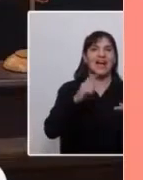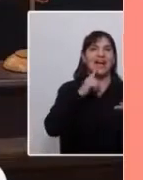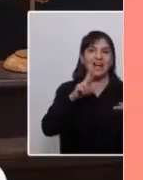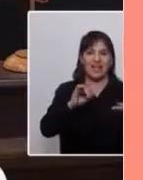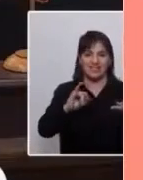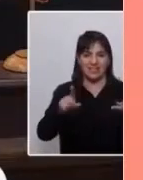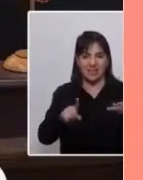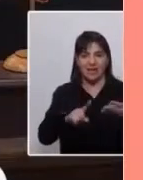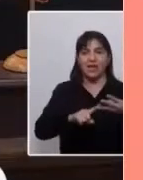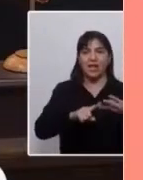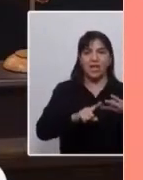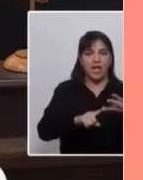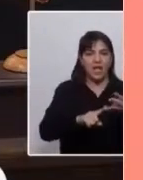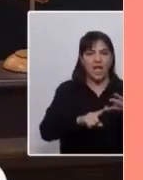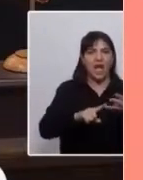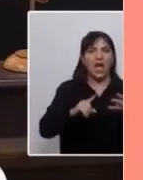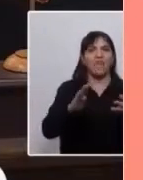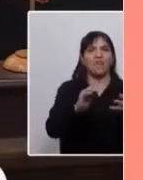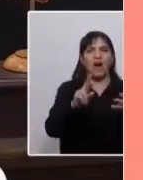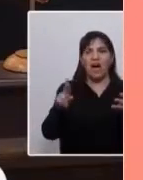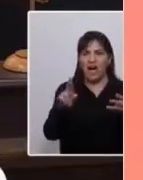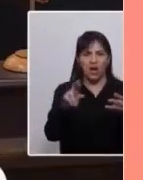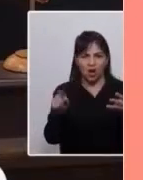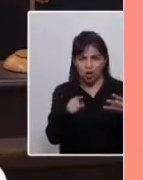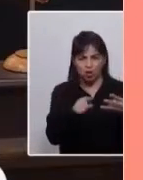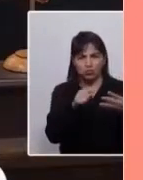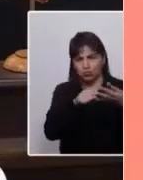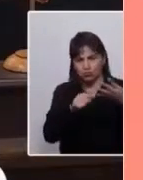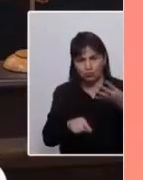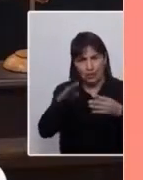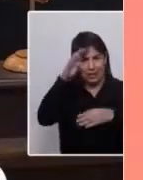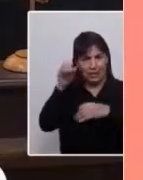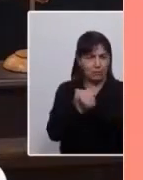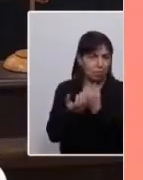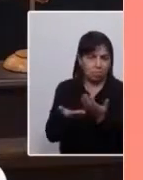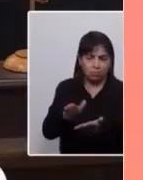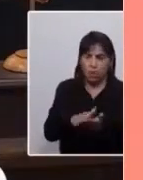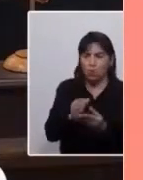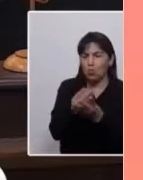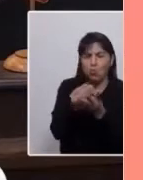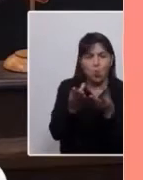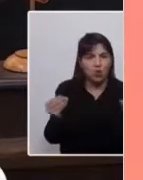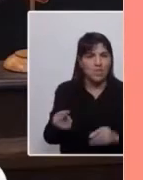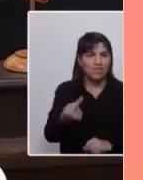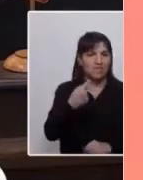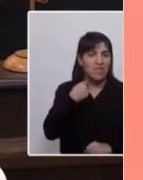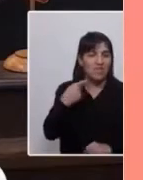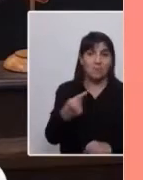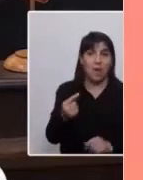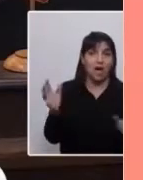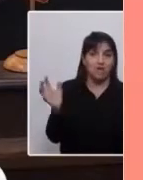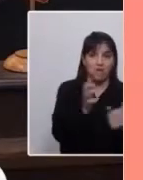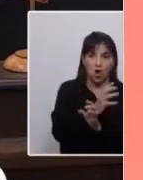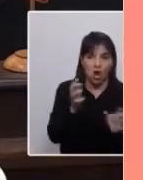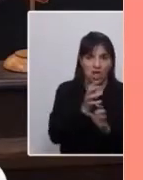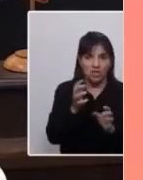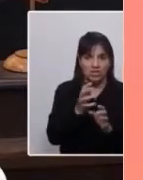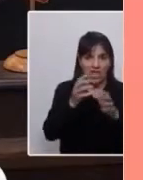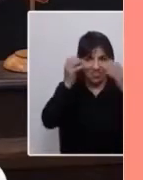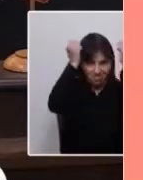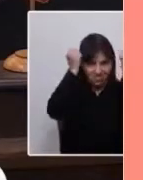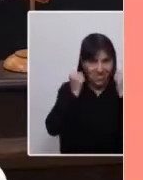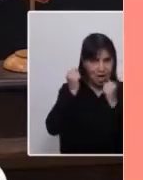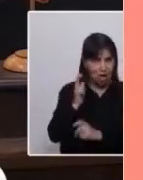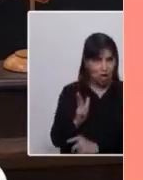www.chileconvención.cl, es el texto original. Ya, mira, la primera norma, el artículo tercero, no estoy hablando del artículo 100 ni el 200, uh-huh, no, el